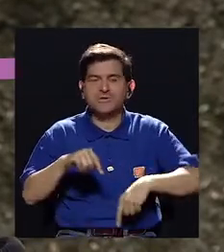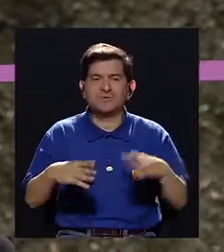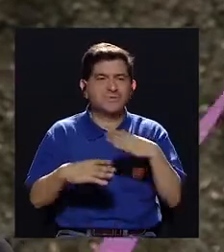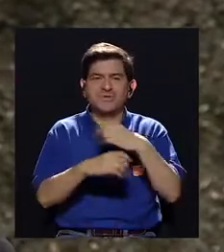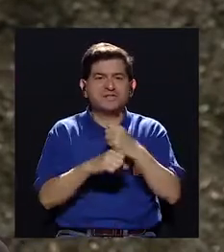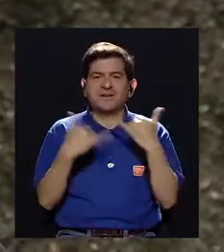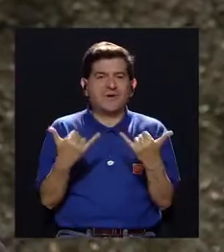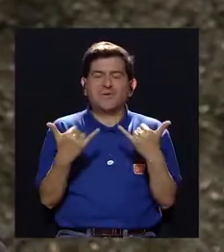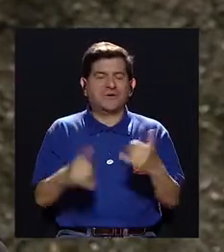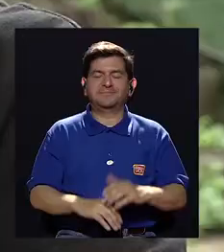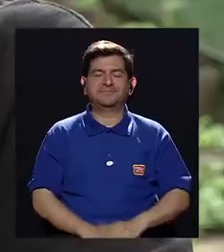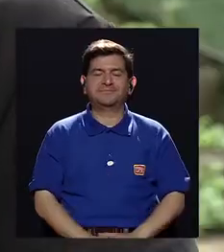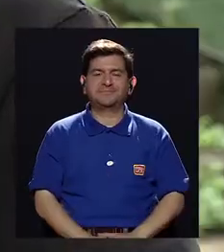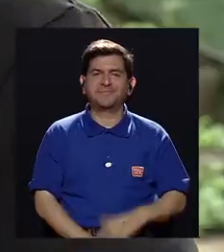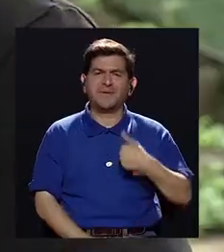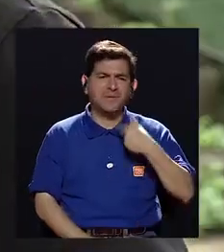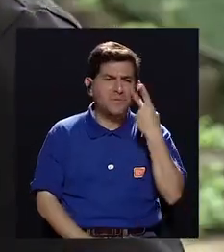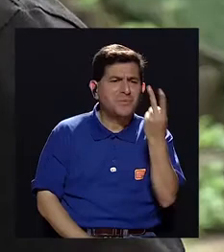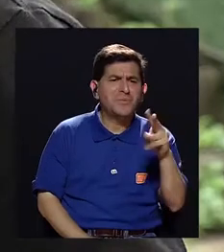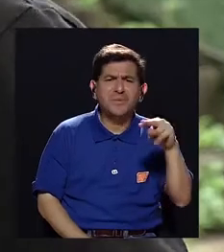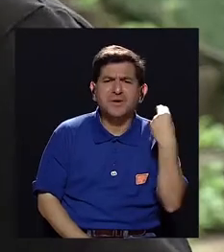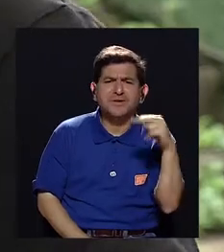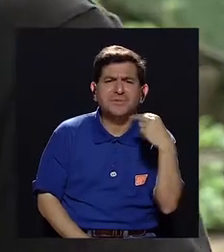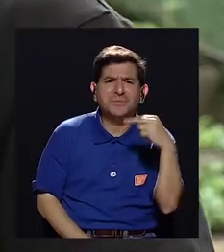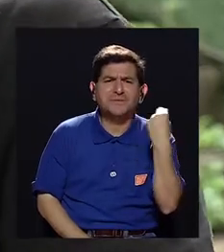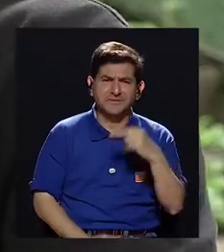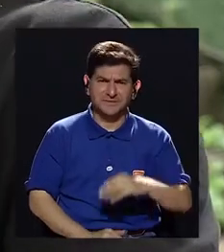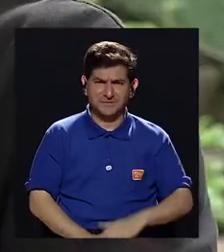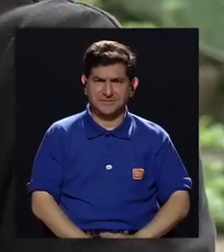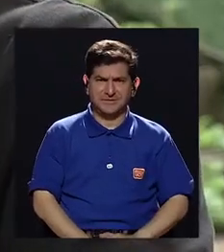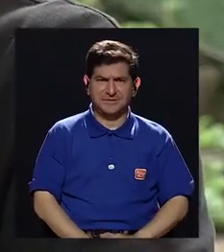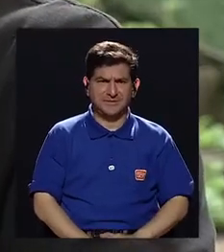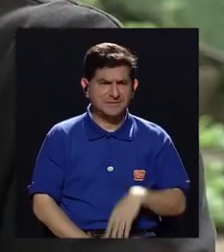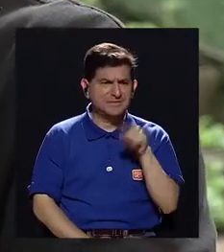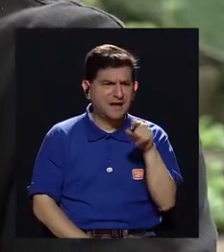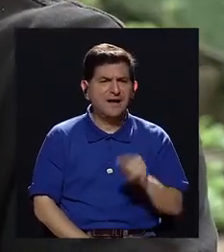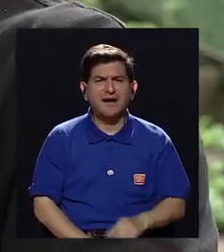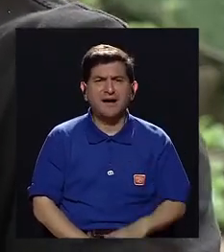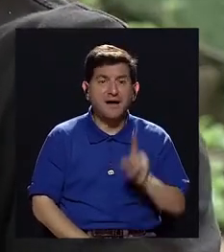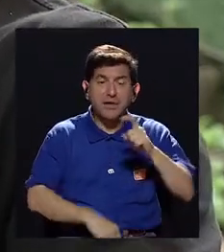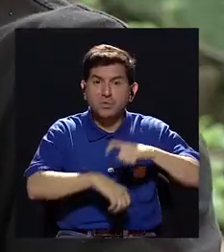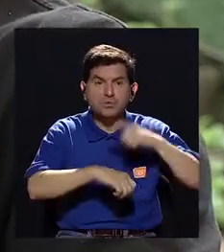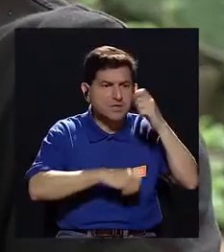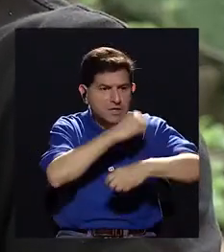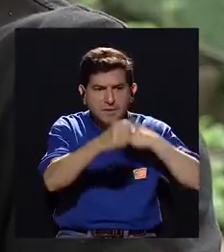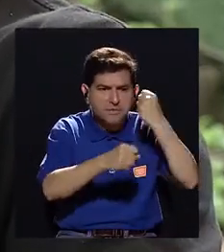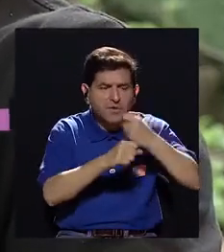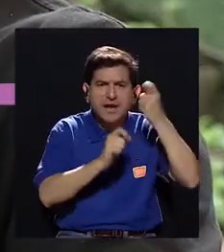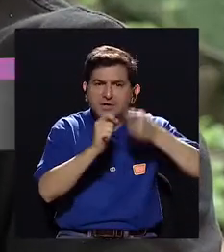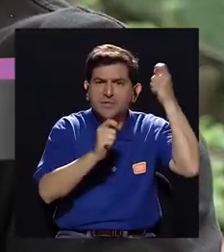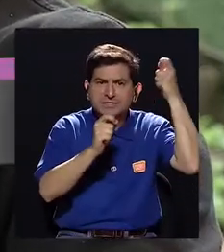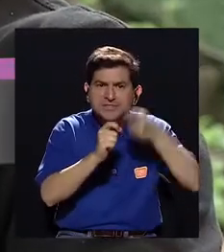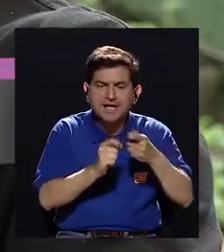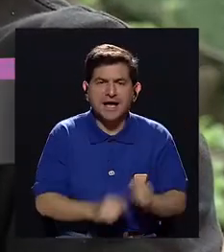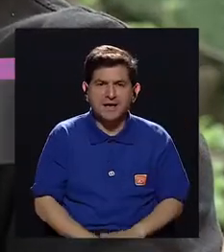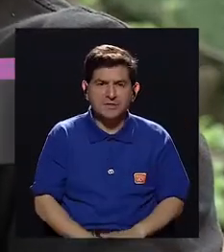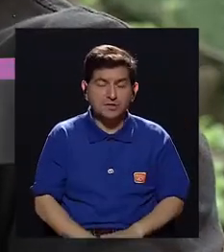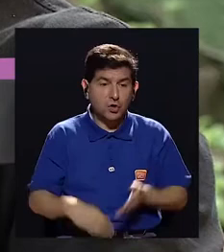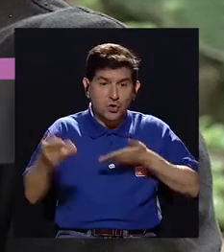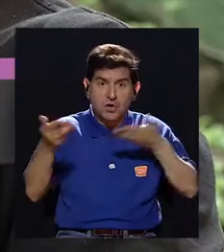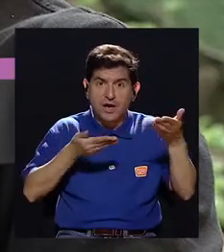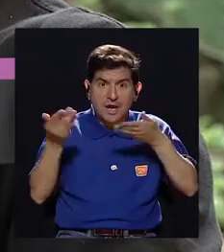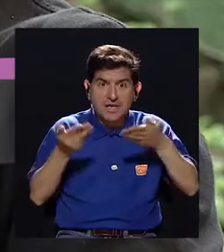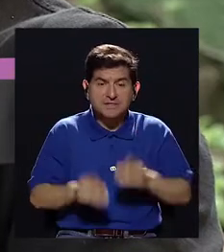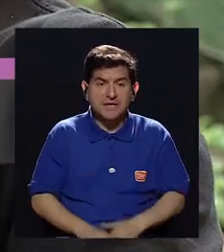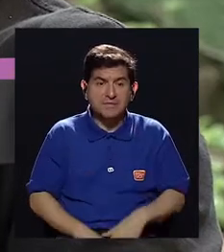no es posible hacerlo. Doctor, uno ve en las noticias que durante cierta época del año a ustedes